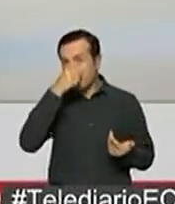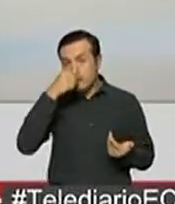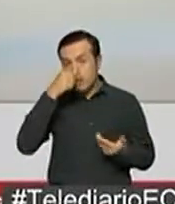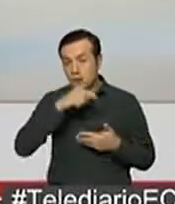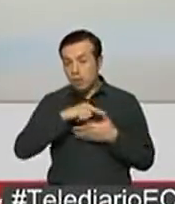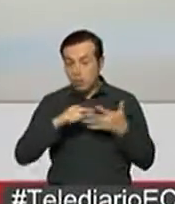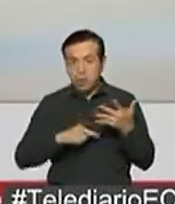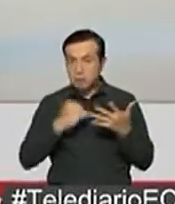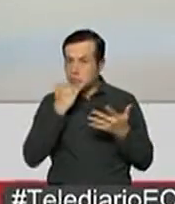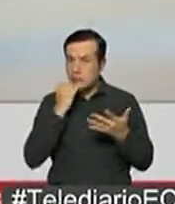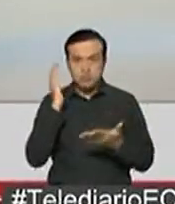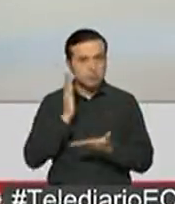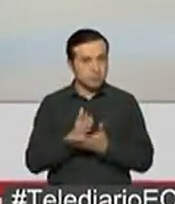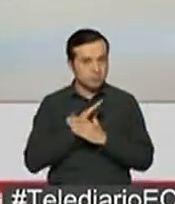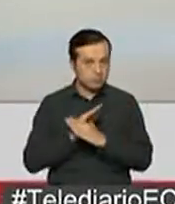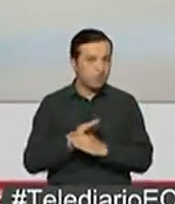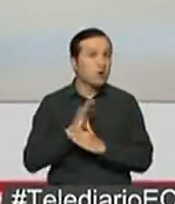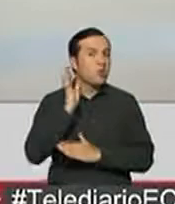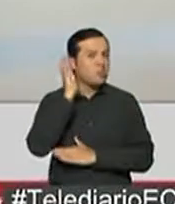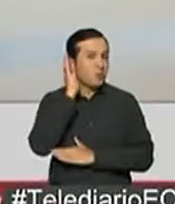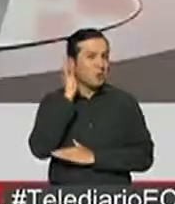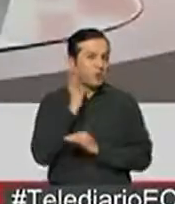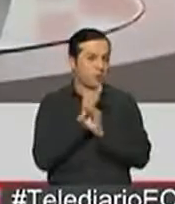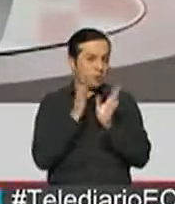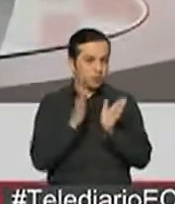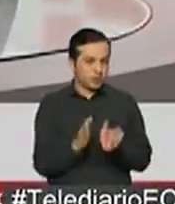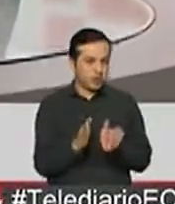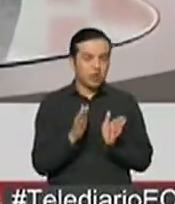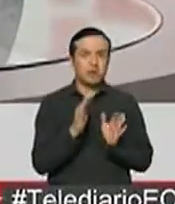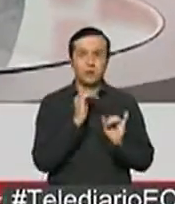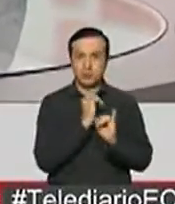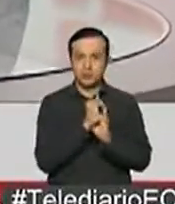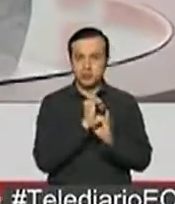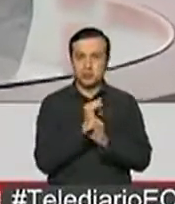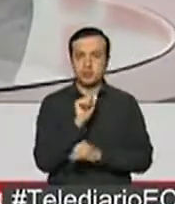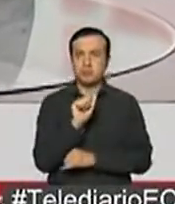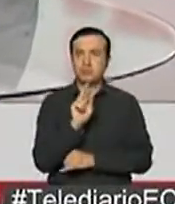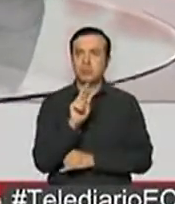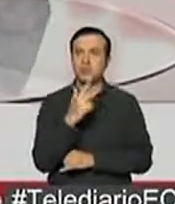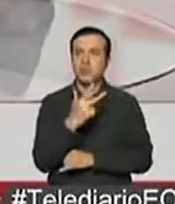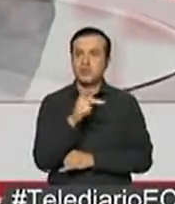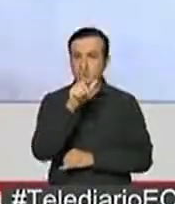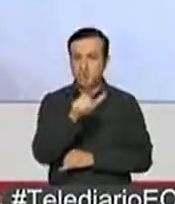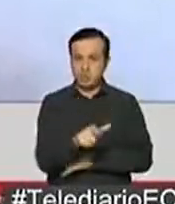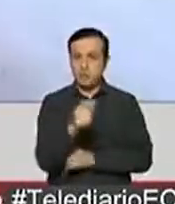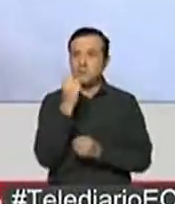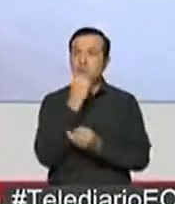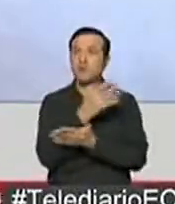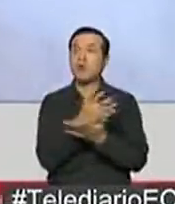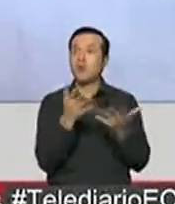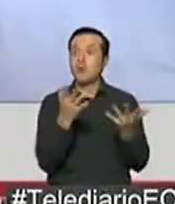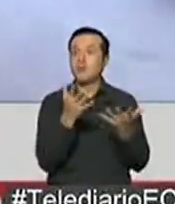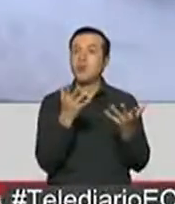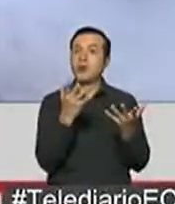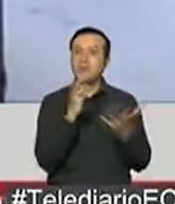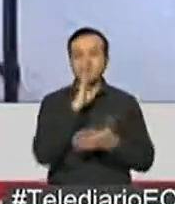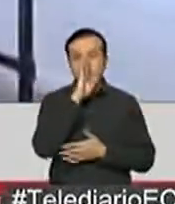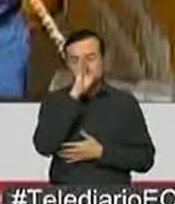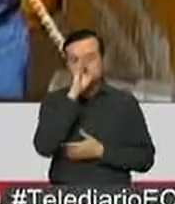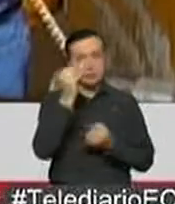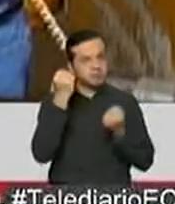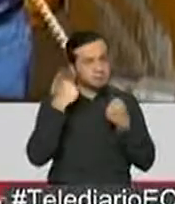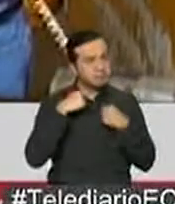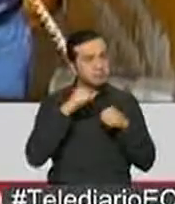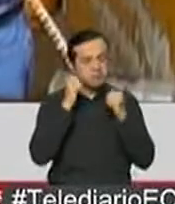entrevista para los medios públicos alejandra román funcionaria de la agencia de regulación y control de los hidrocarburos aseguró que este organismo realiza operativos intensos